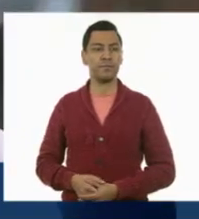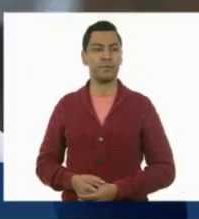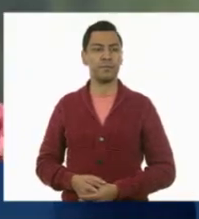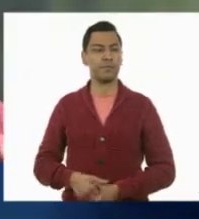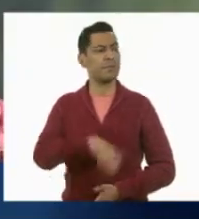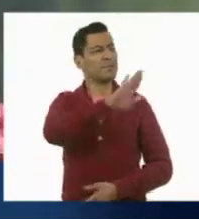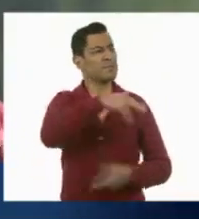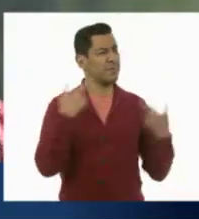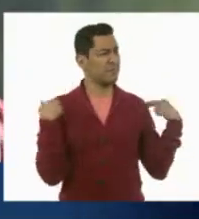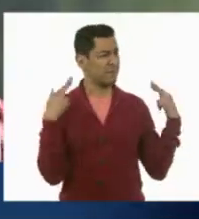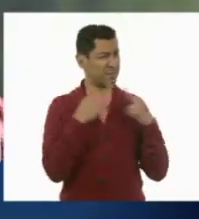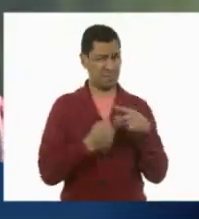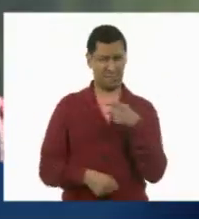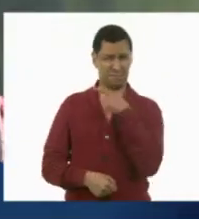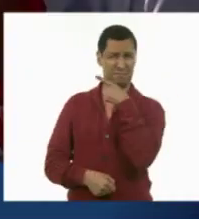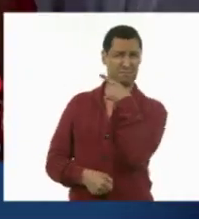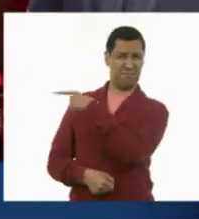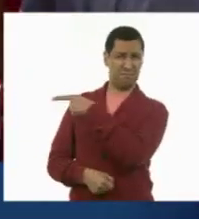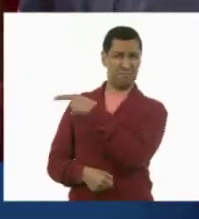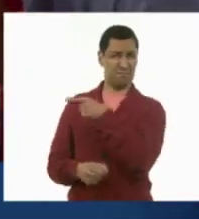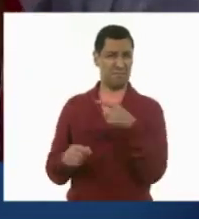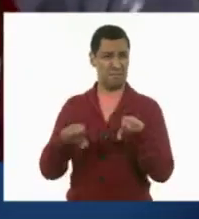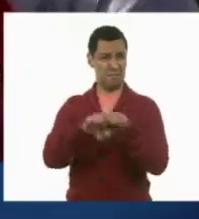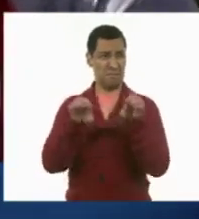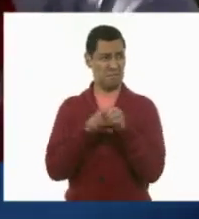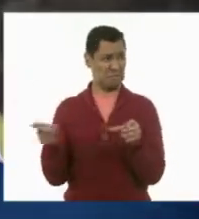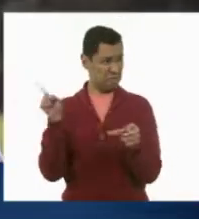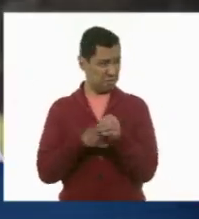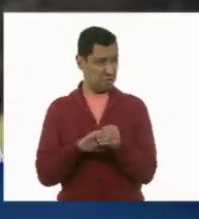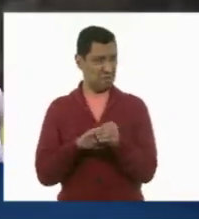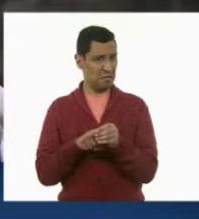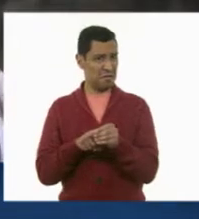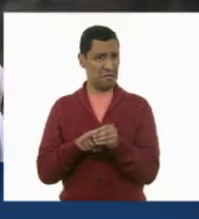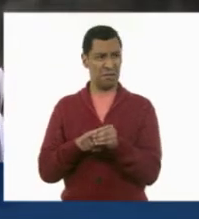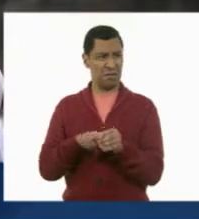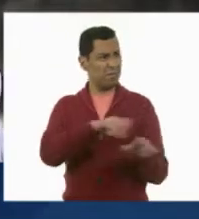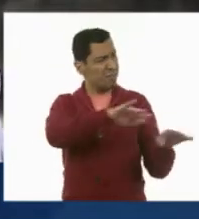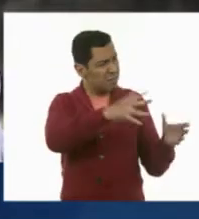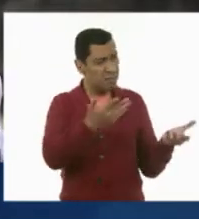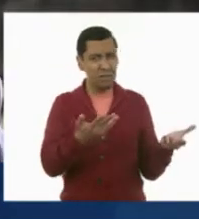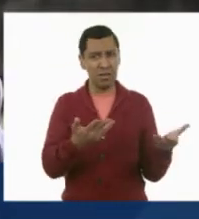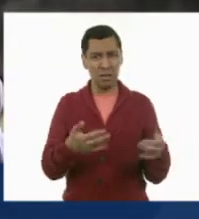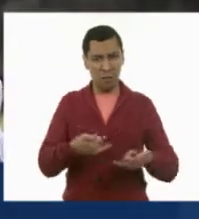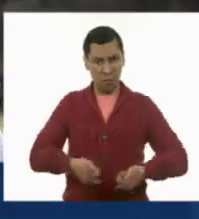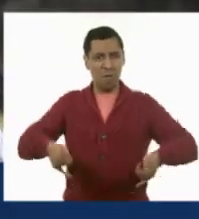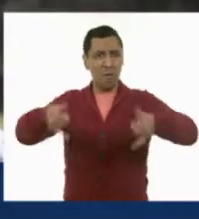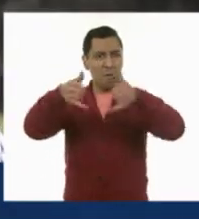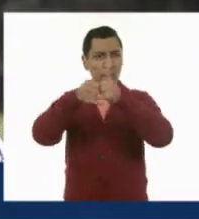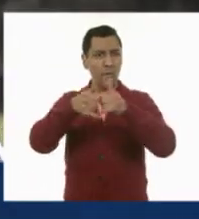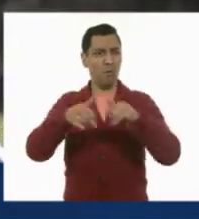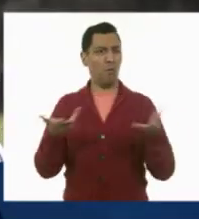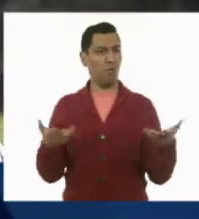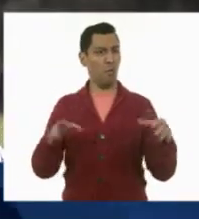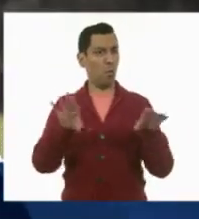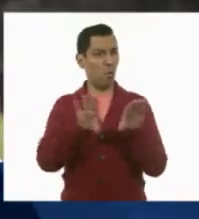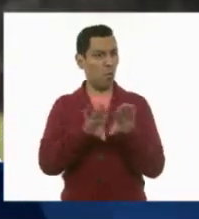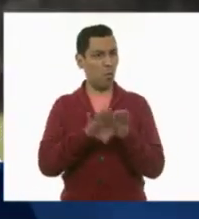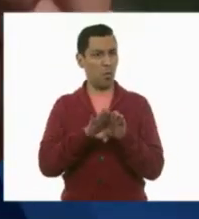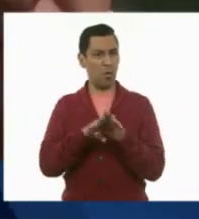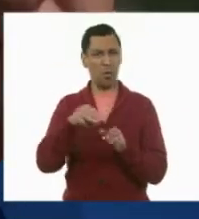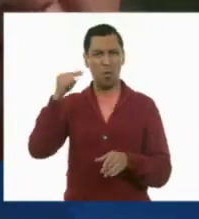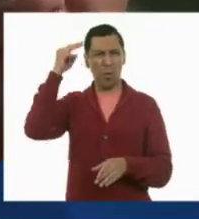Oiga, profe, ¿ese va a estar en nuestro equipo? Sí, claro. Pero, profe, el torneo no vamos a ganar con un